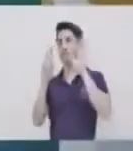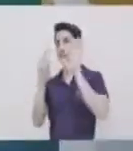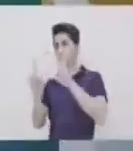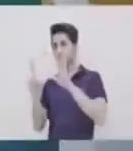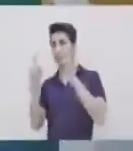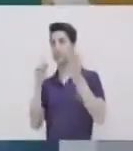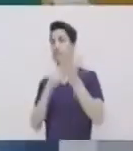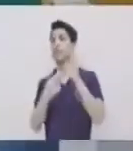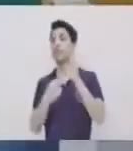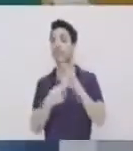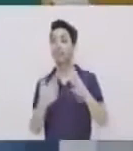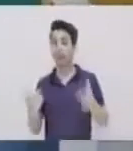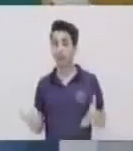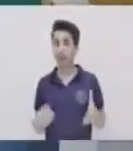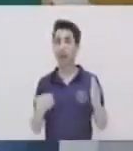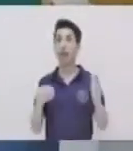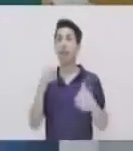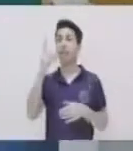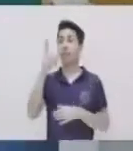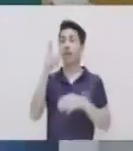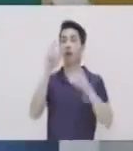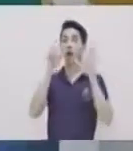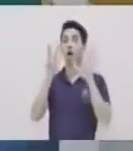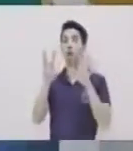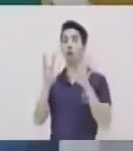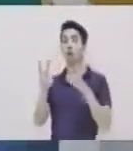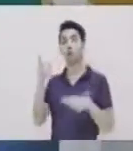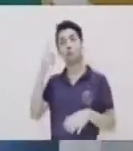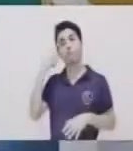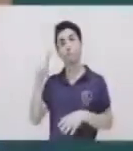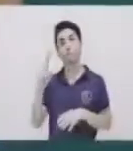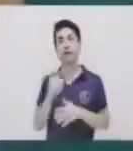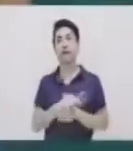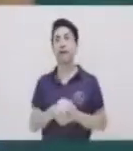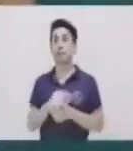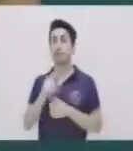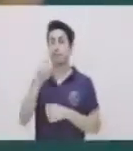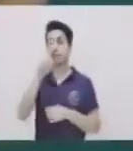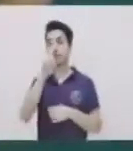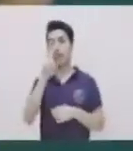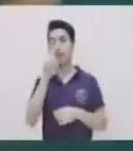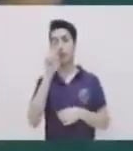126. Quiere decir que el decil 8 va a ser